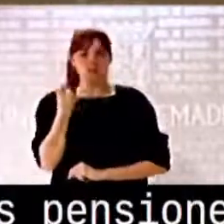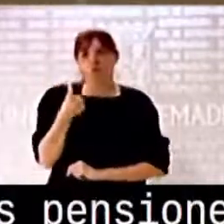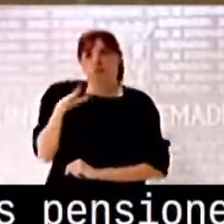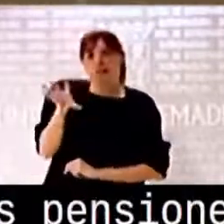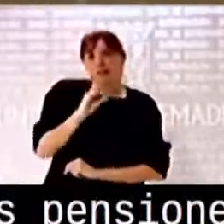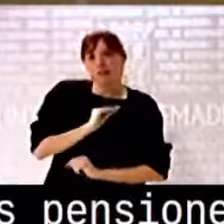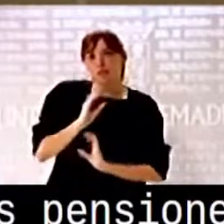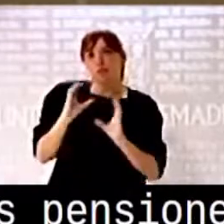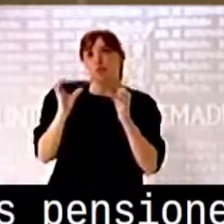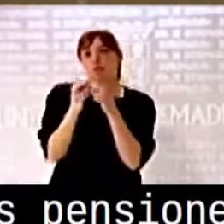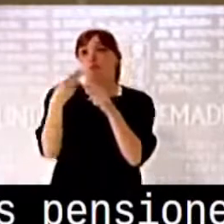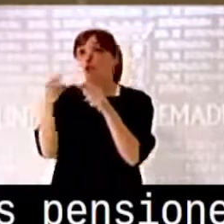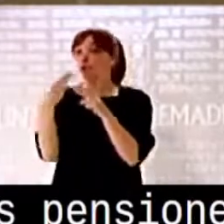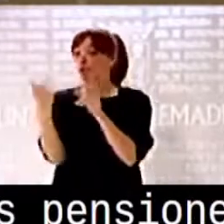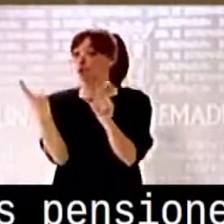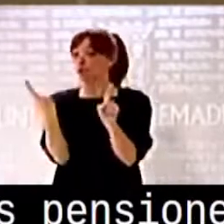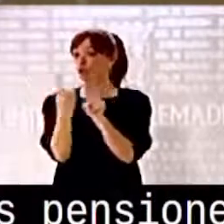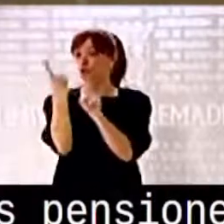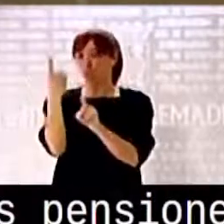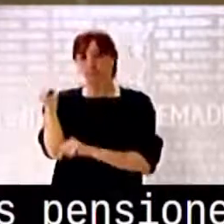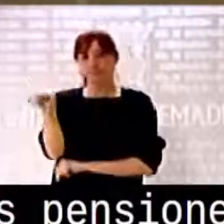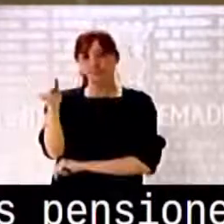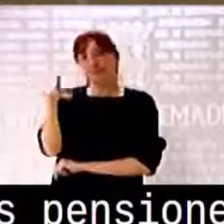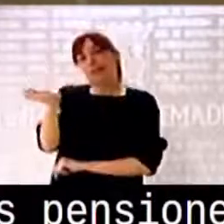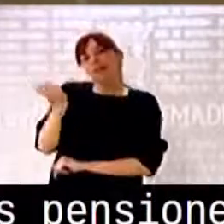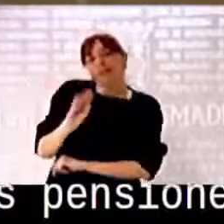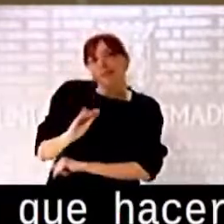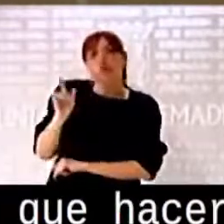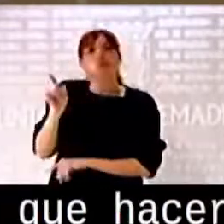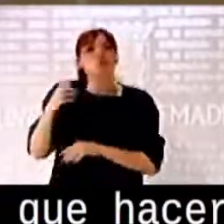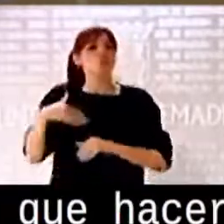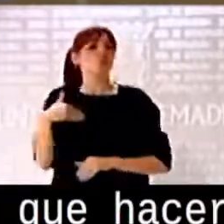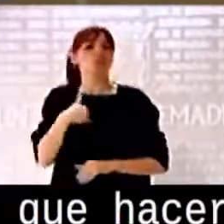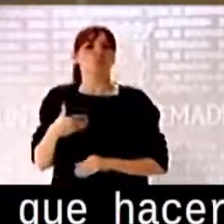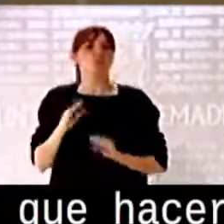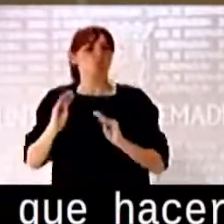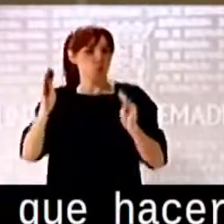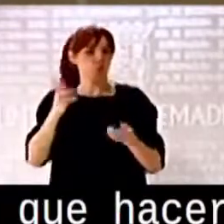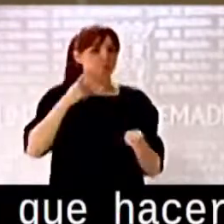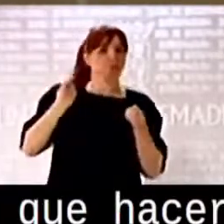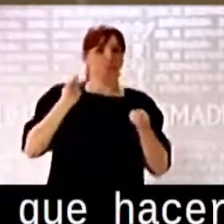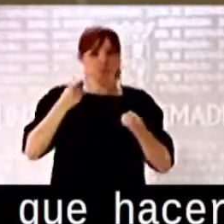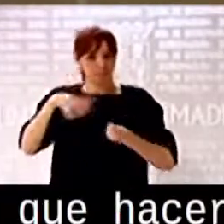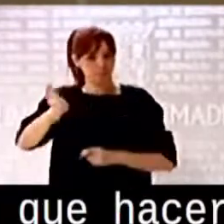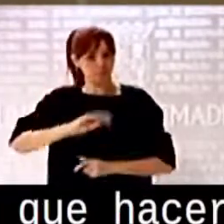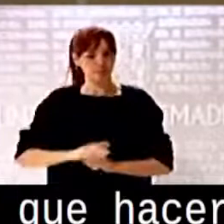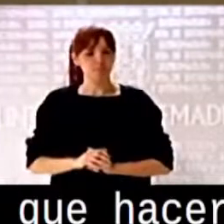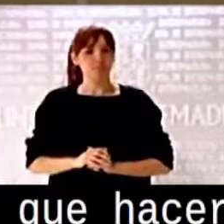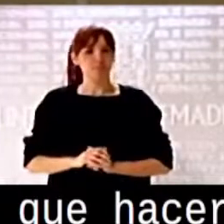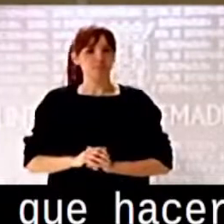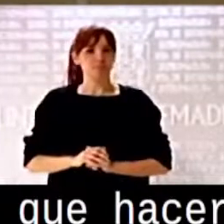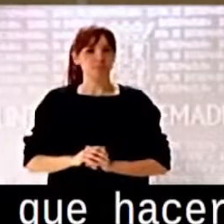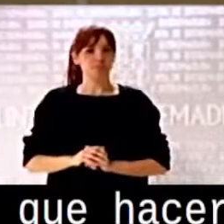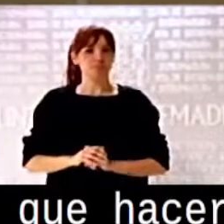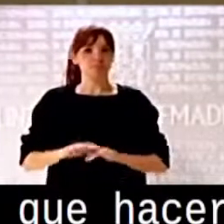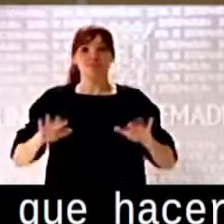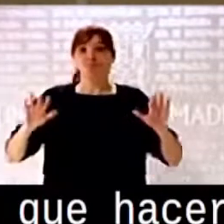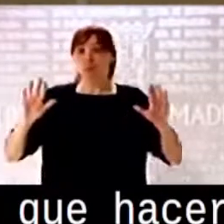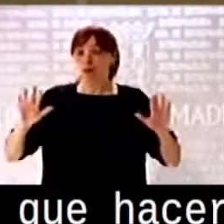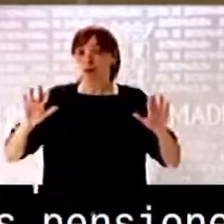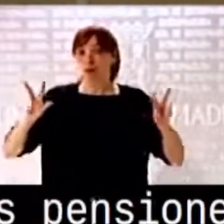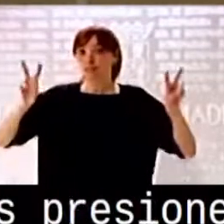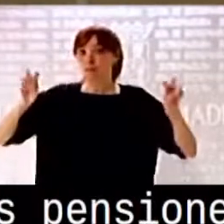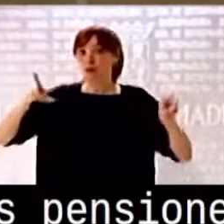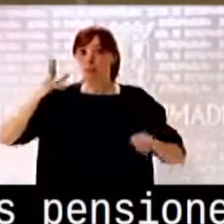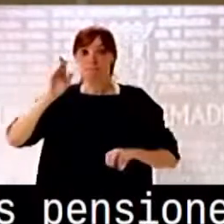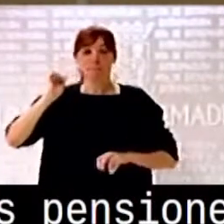entiendo que la oposición tiene que hacer su función de oposición. Pero en las pensiones